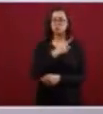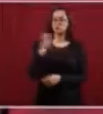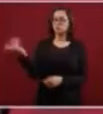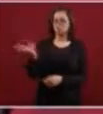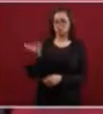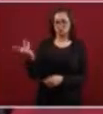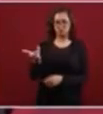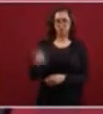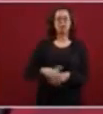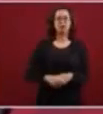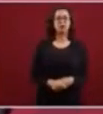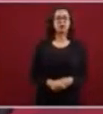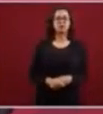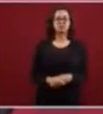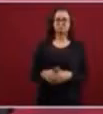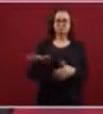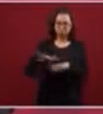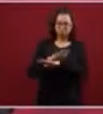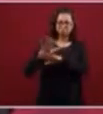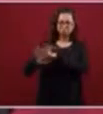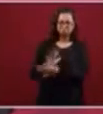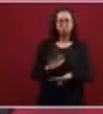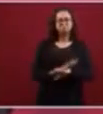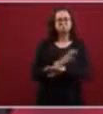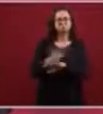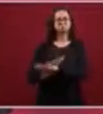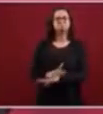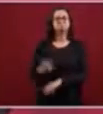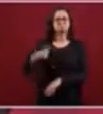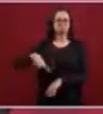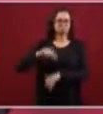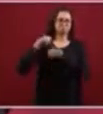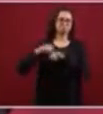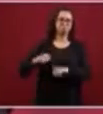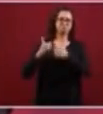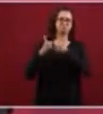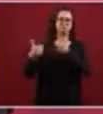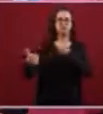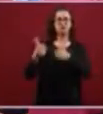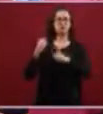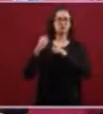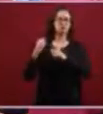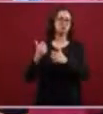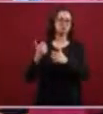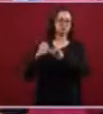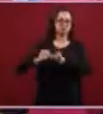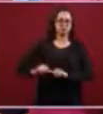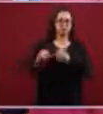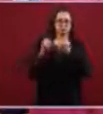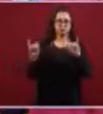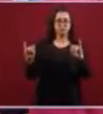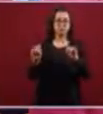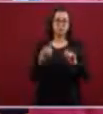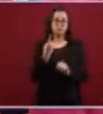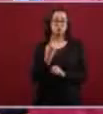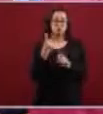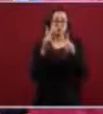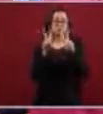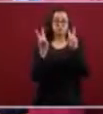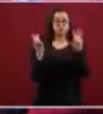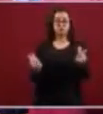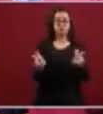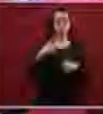Poder Judicial al interior de ese poder, como un poder autónomo, como un poder independiente. Este es un asunto,